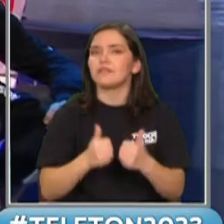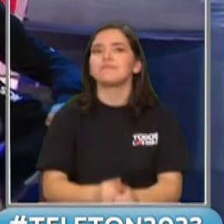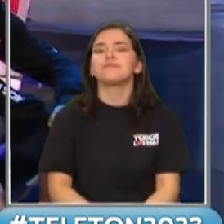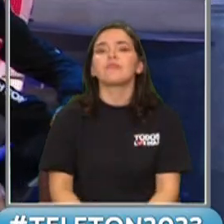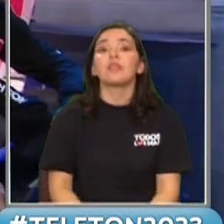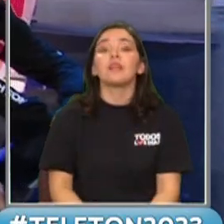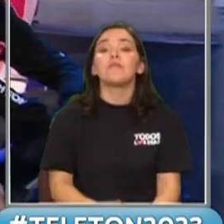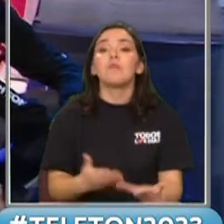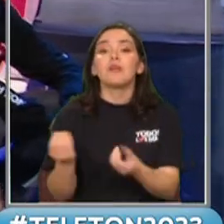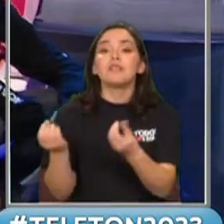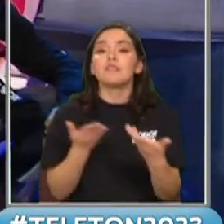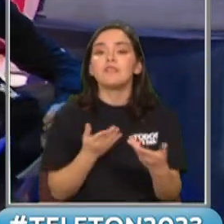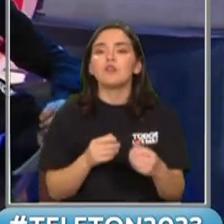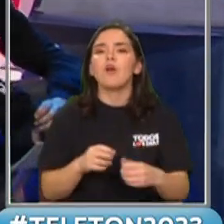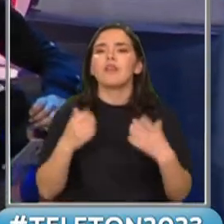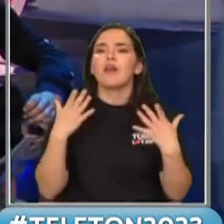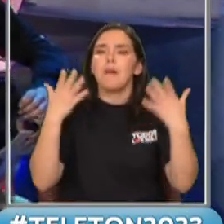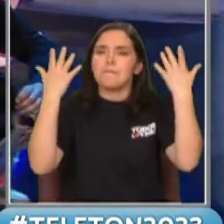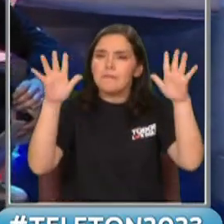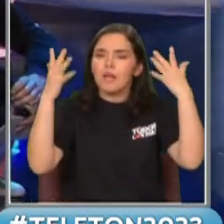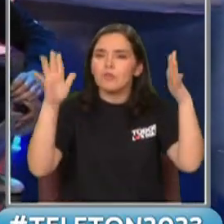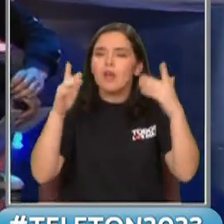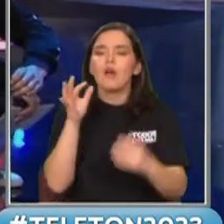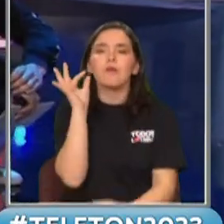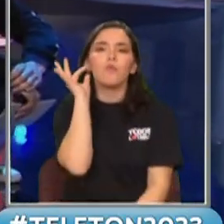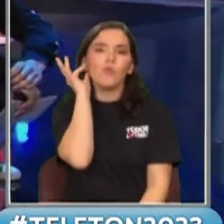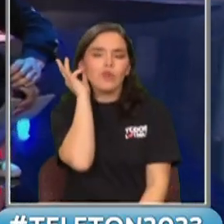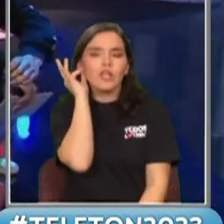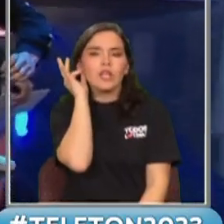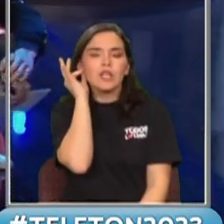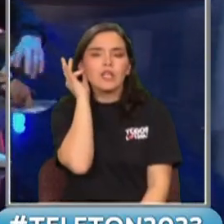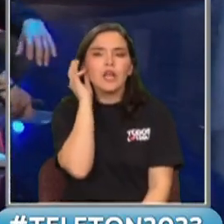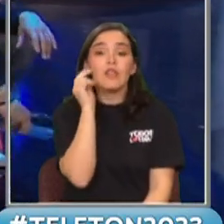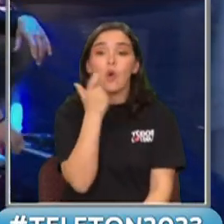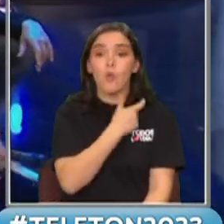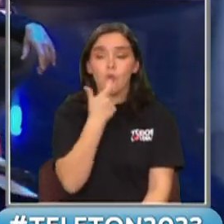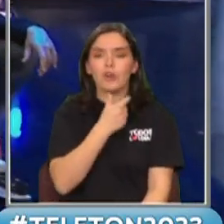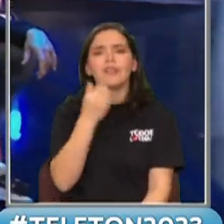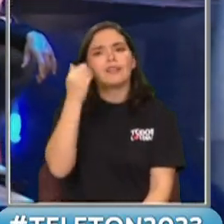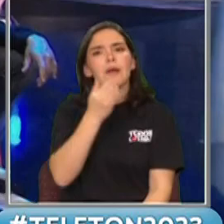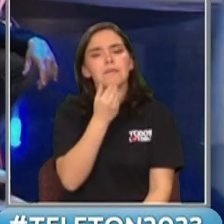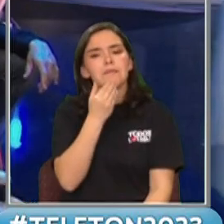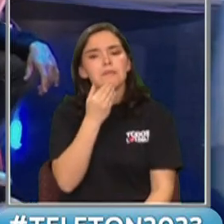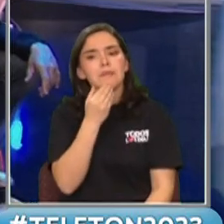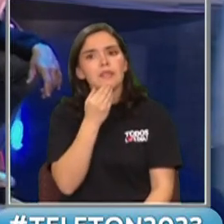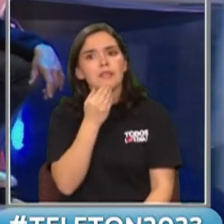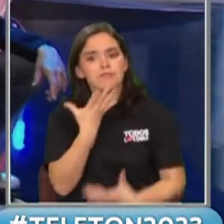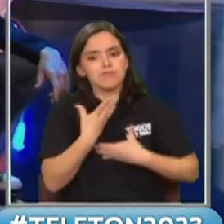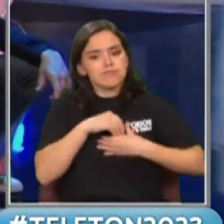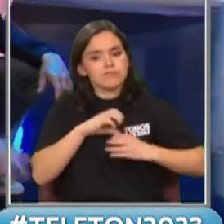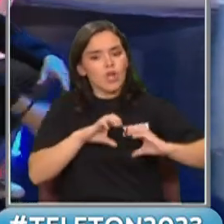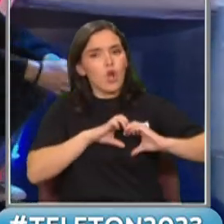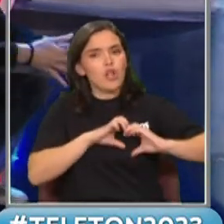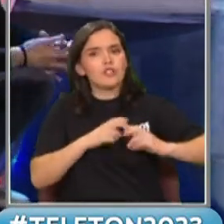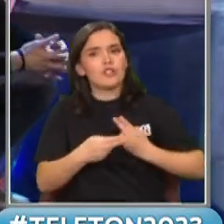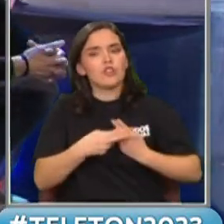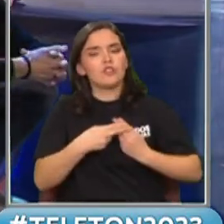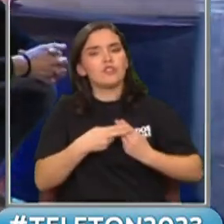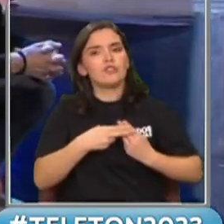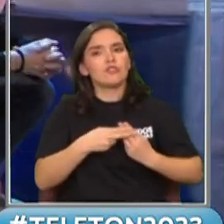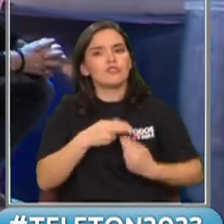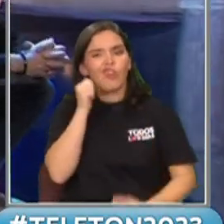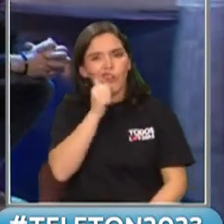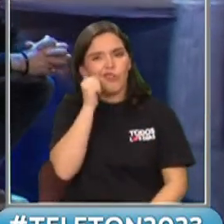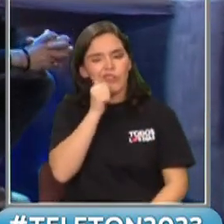vamos a recibir de inmediato Con un fuerte aplauso a una mujer que lleva el humor y también lleva el corazón de Teletón en su día a día señoras y